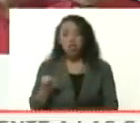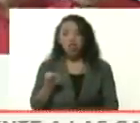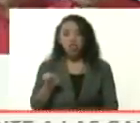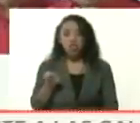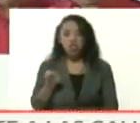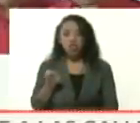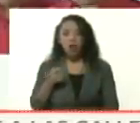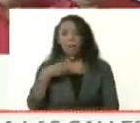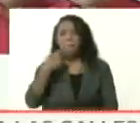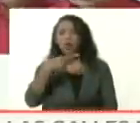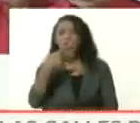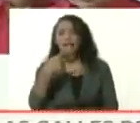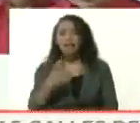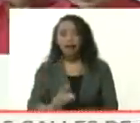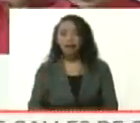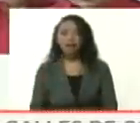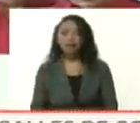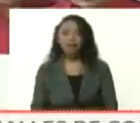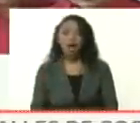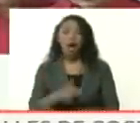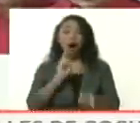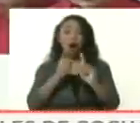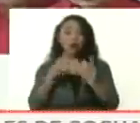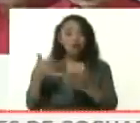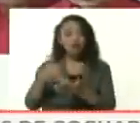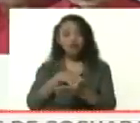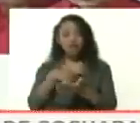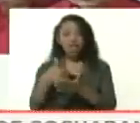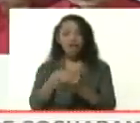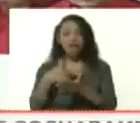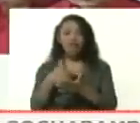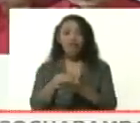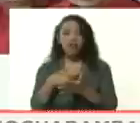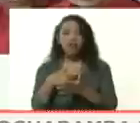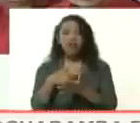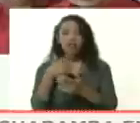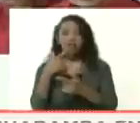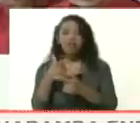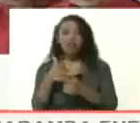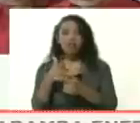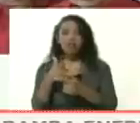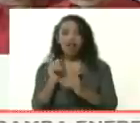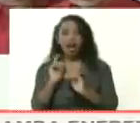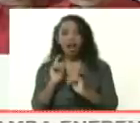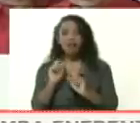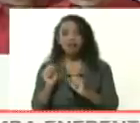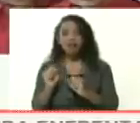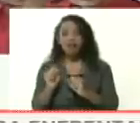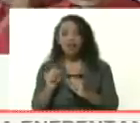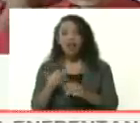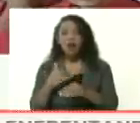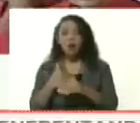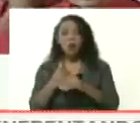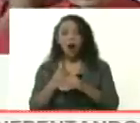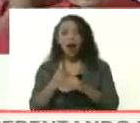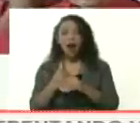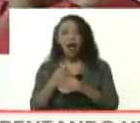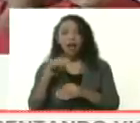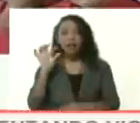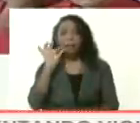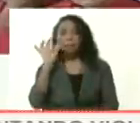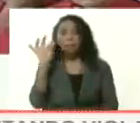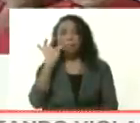débiles que tienen rabo de paja y entonces se esconden. Cuando ven las sanciones